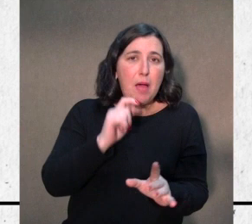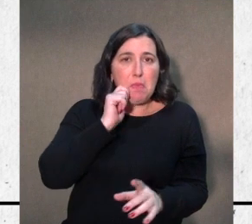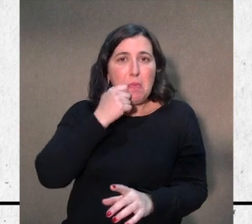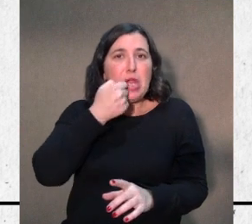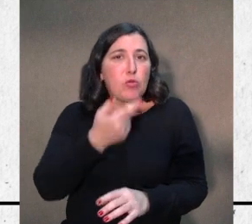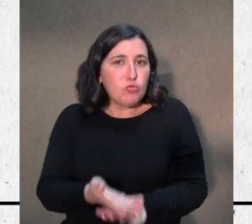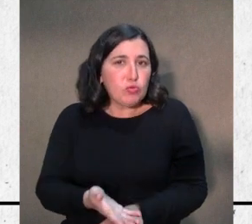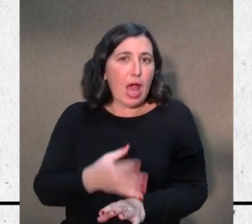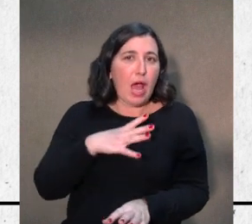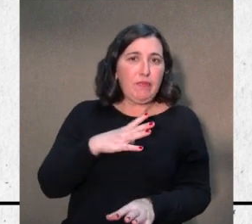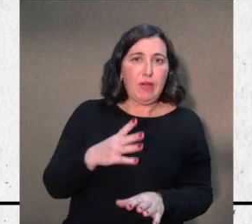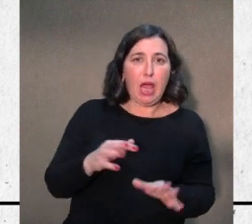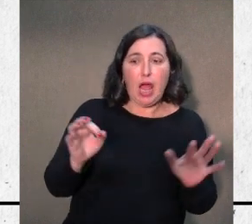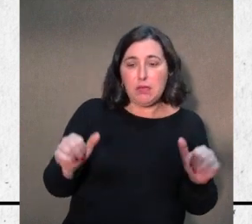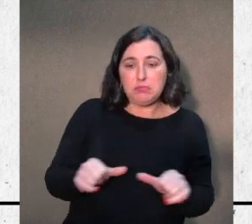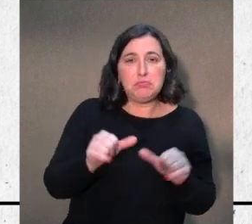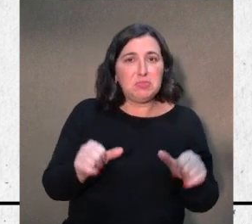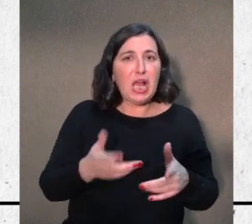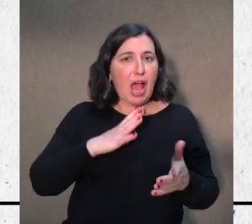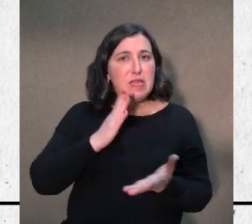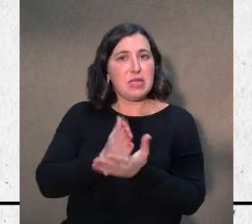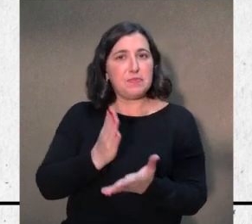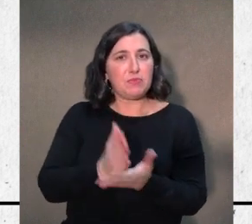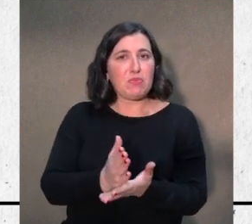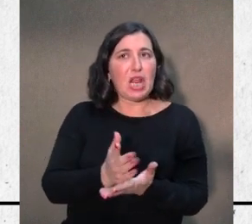jugar y seguía estudiando, porque es así.